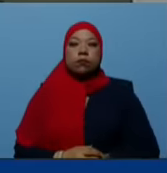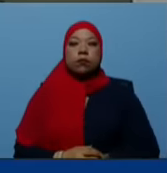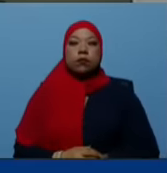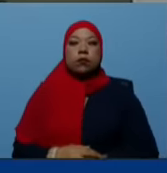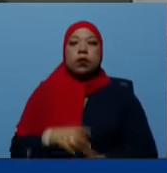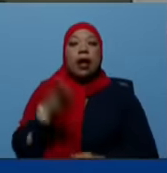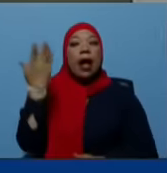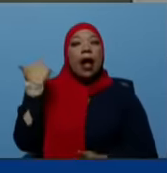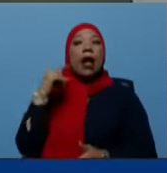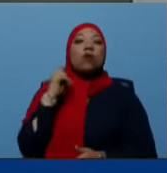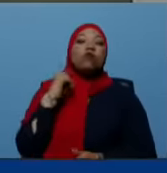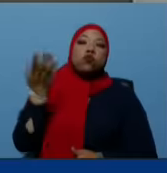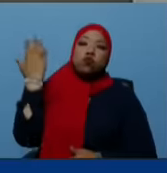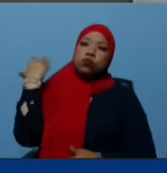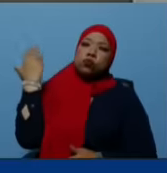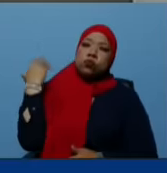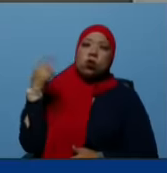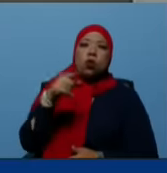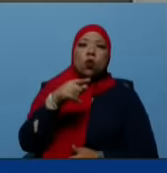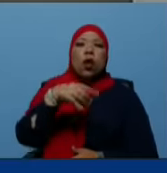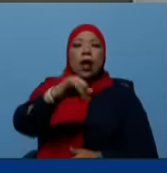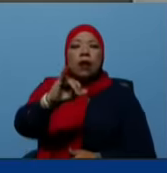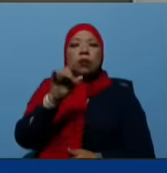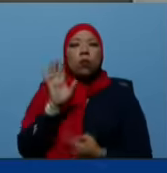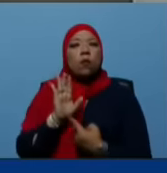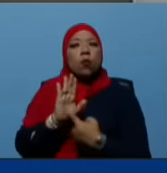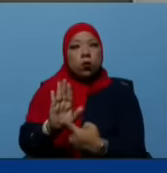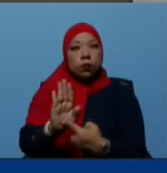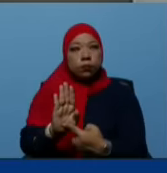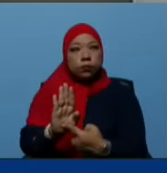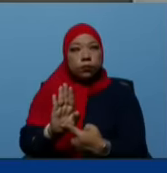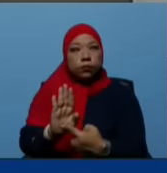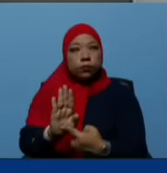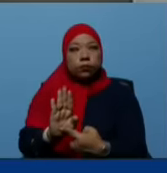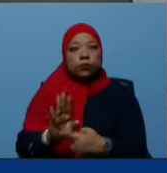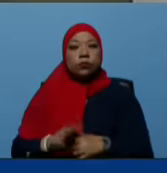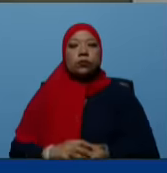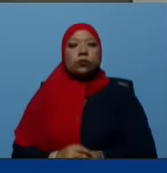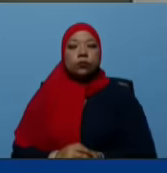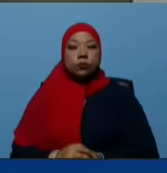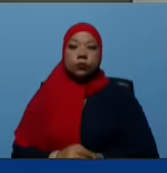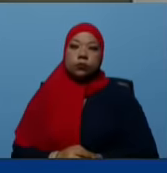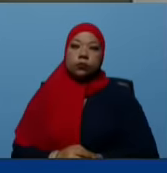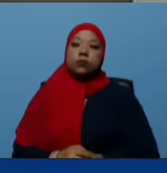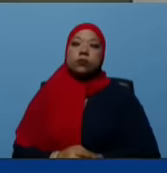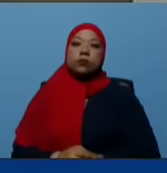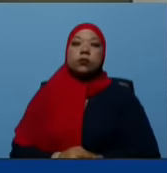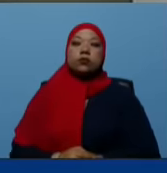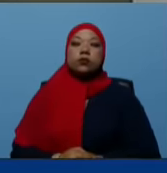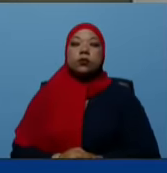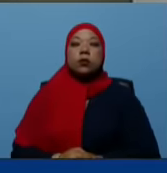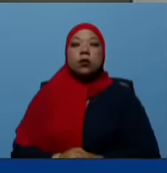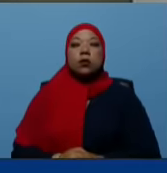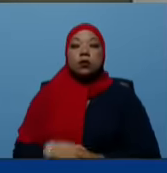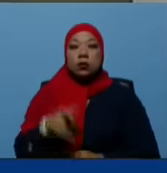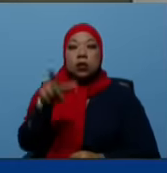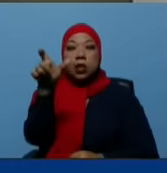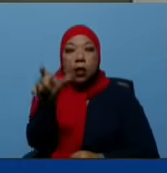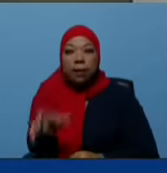época, recuerdan ustedes, no sé si lo tenemos para mostrarlo, como este